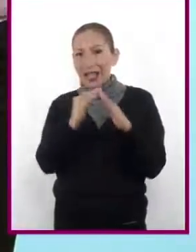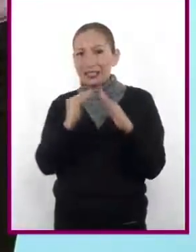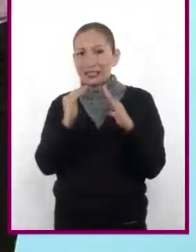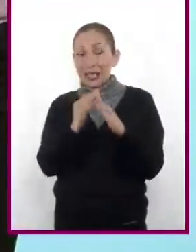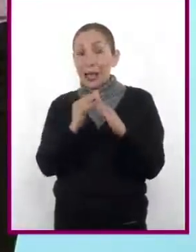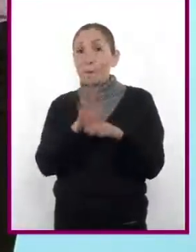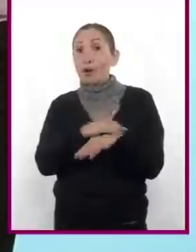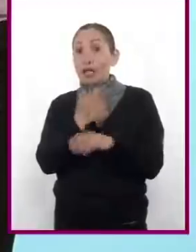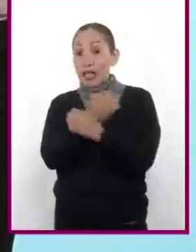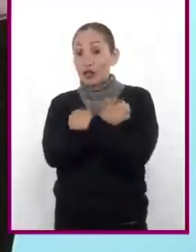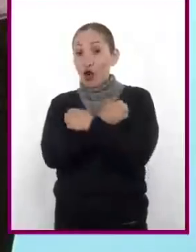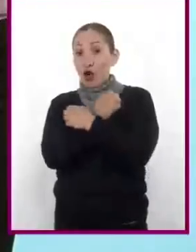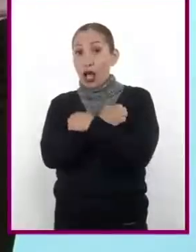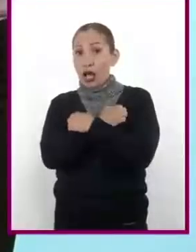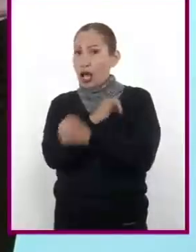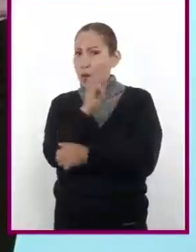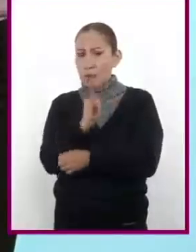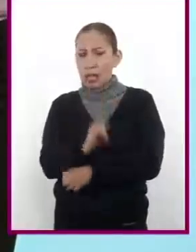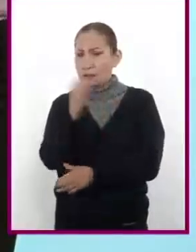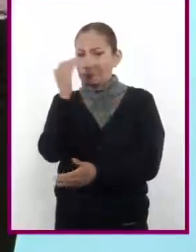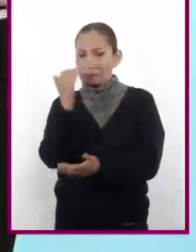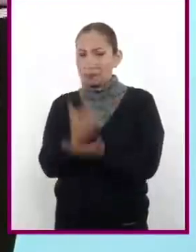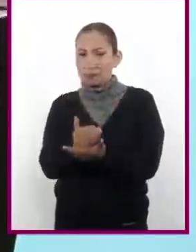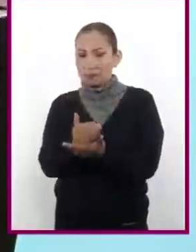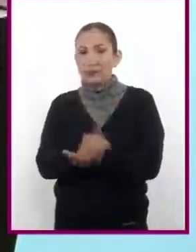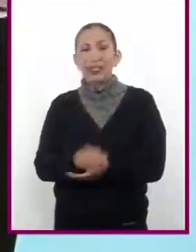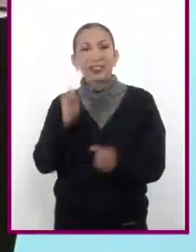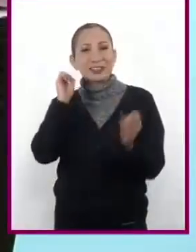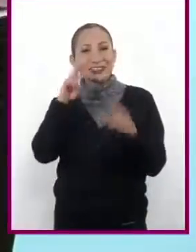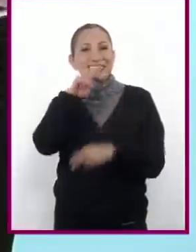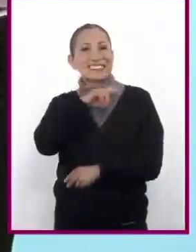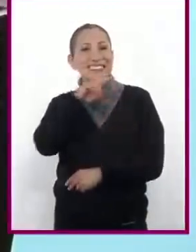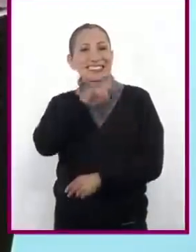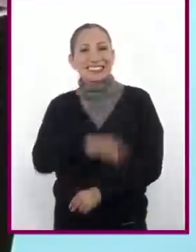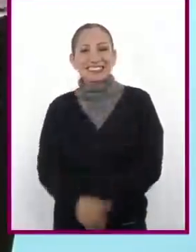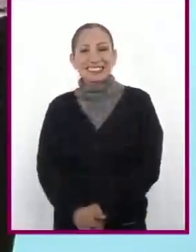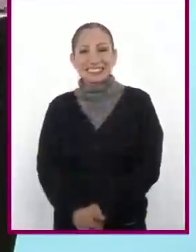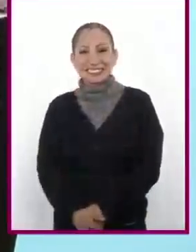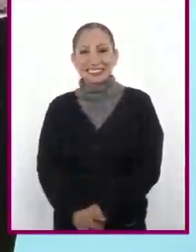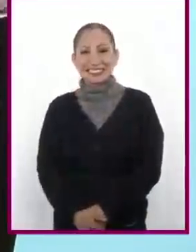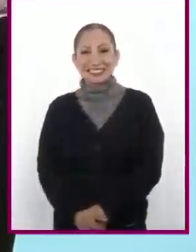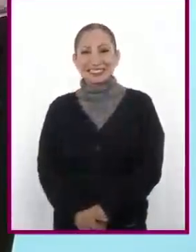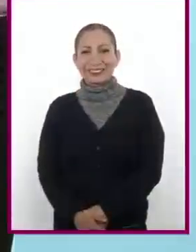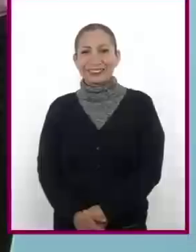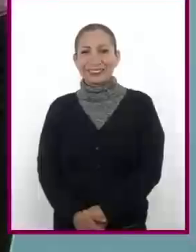en Casa, porque la educación nunca se detiene. ¡Hasta la próxima!